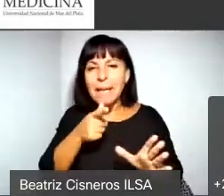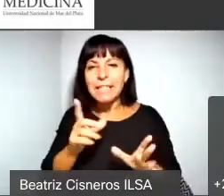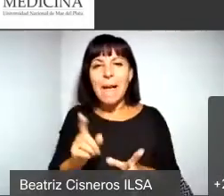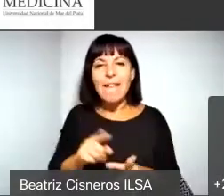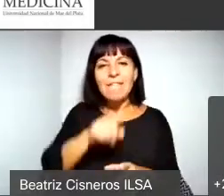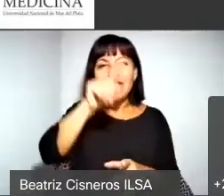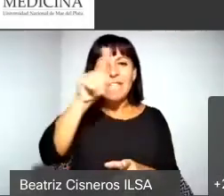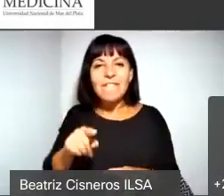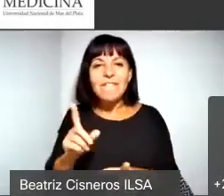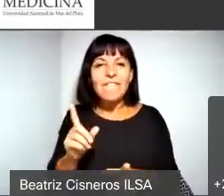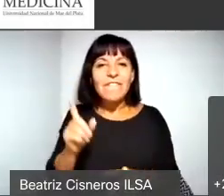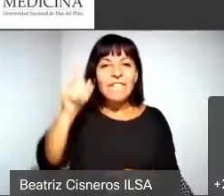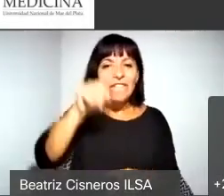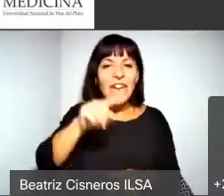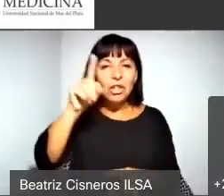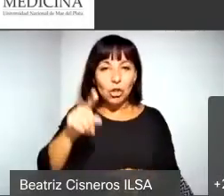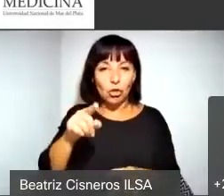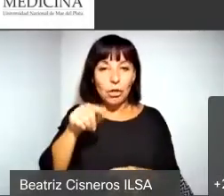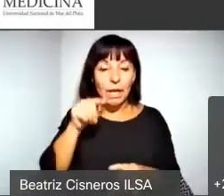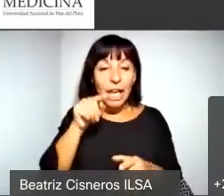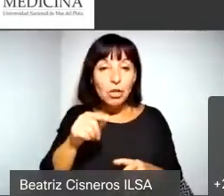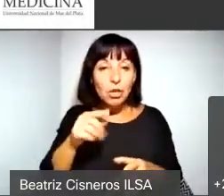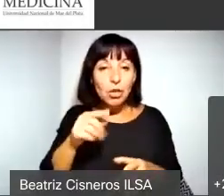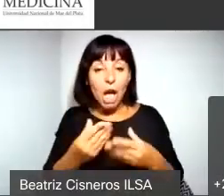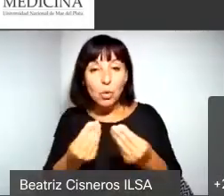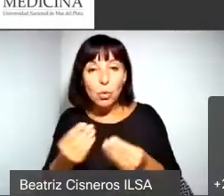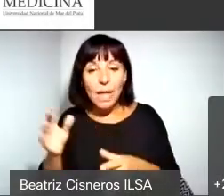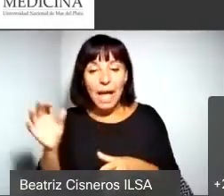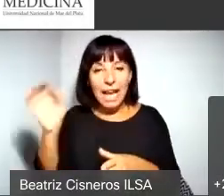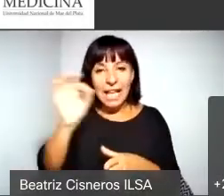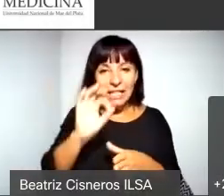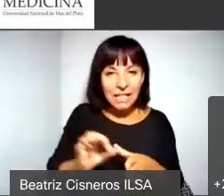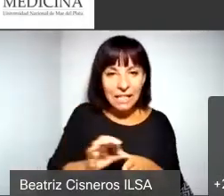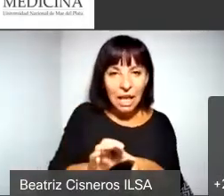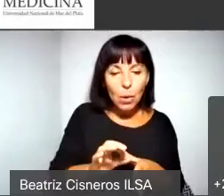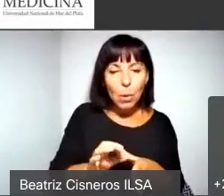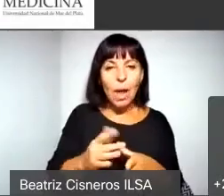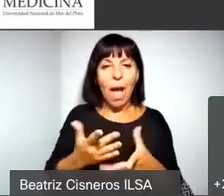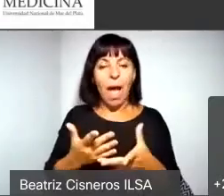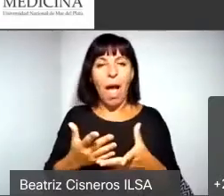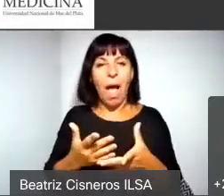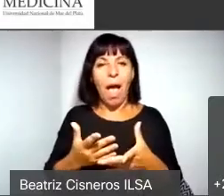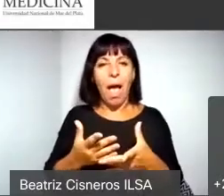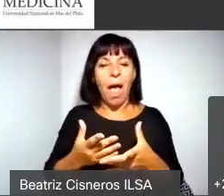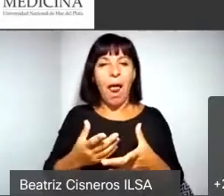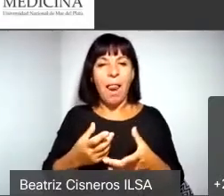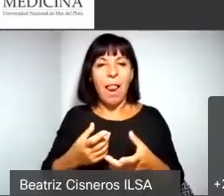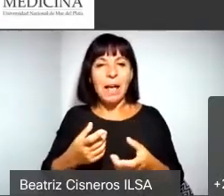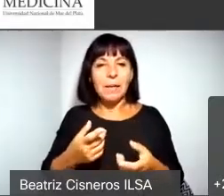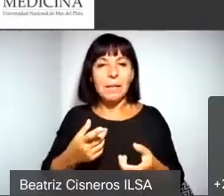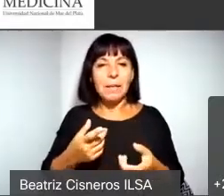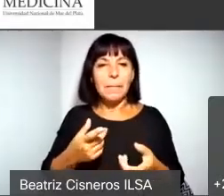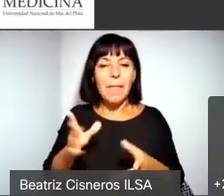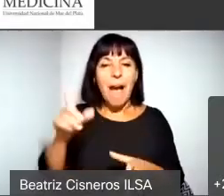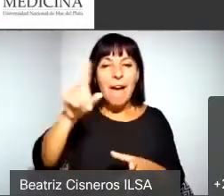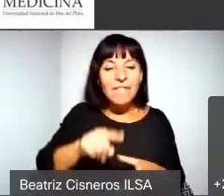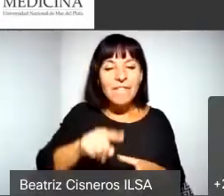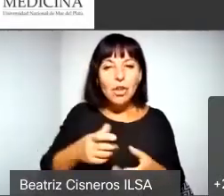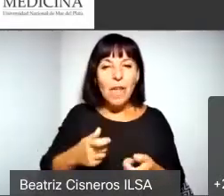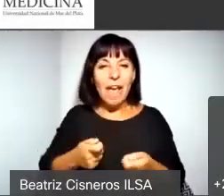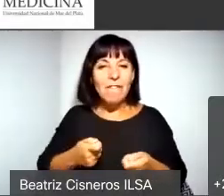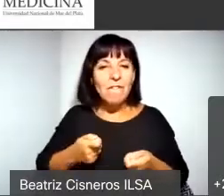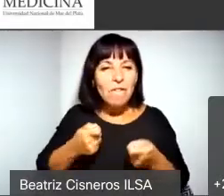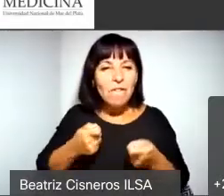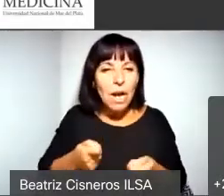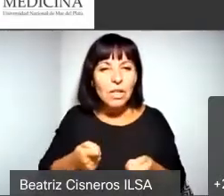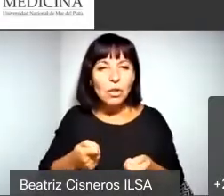una mayor resistencia, ¿sí? al estrés mecánico. Son bastones de refuerzo y que tienen